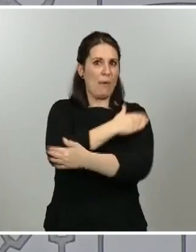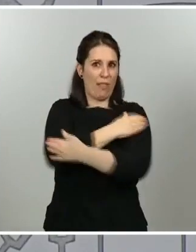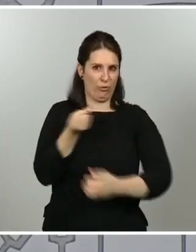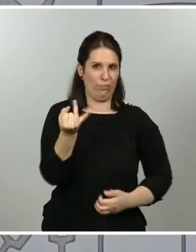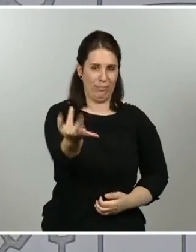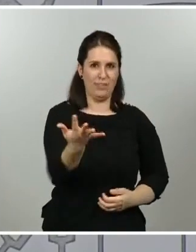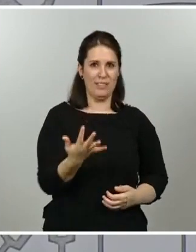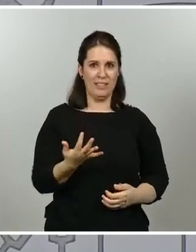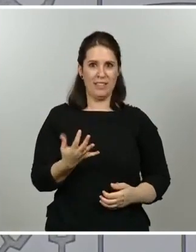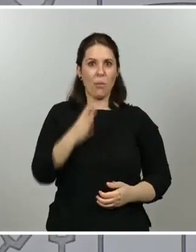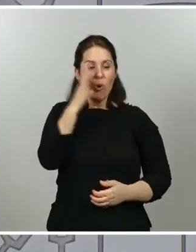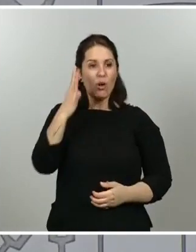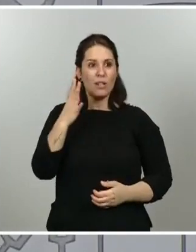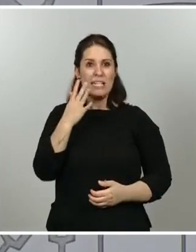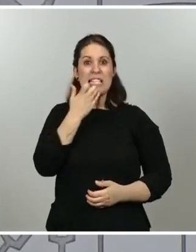de nuestras